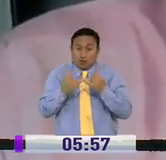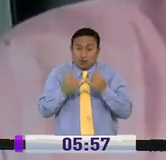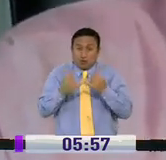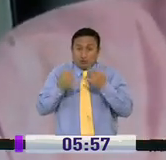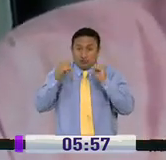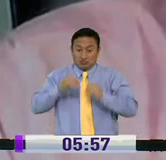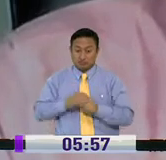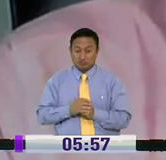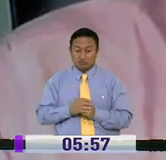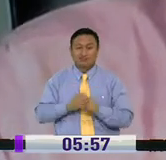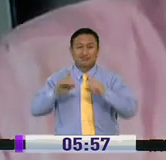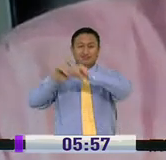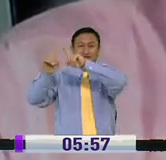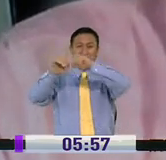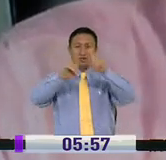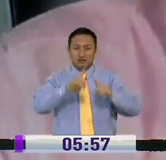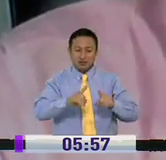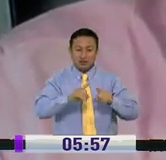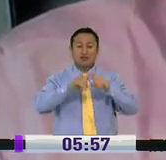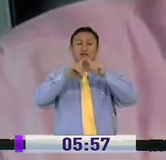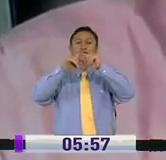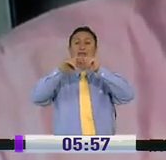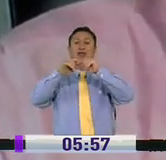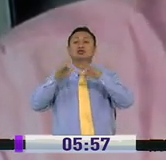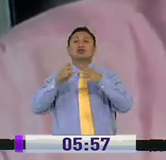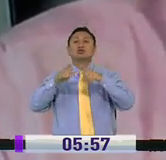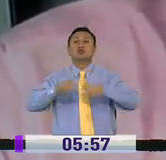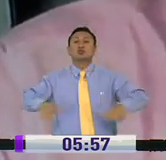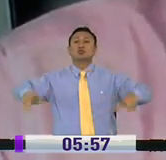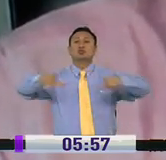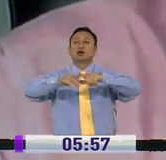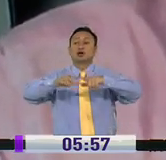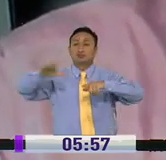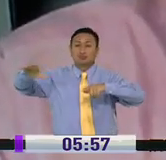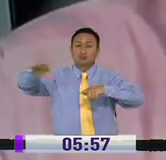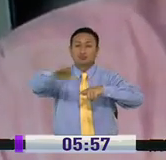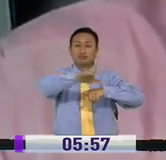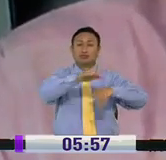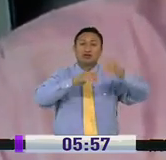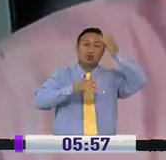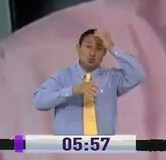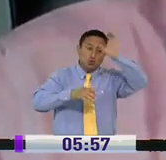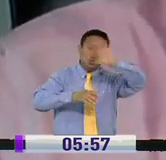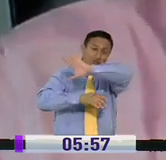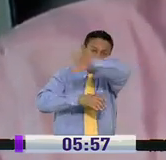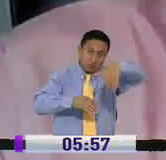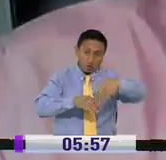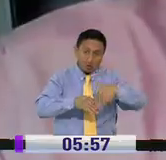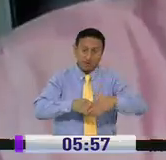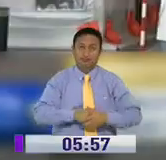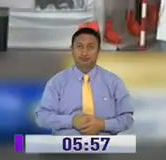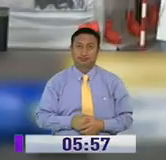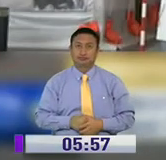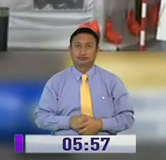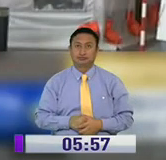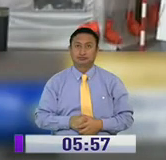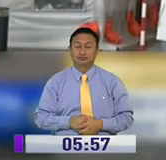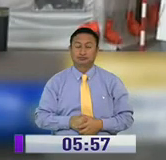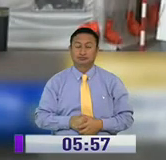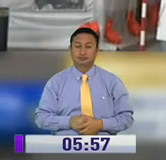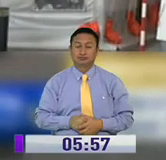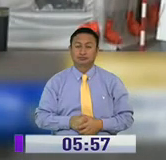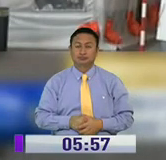se comporta de forma distinta dependiendo del escenario socioambiental que se encuentre.